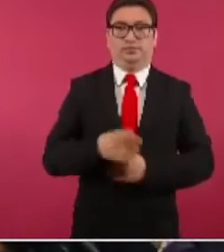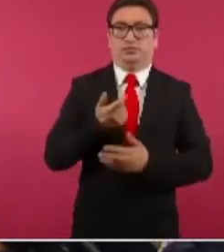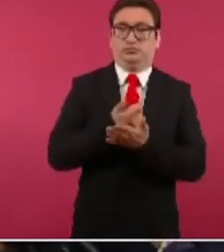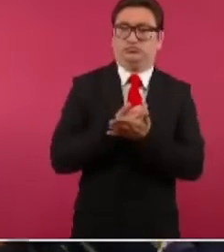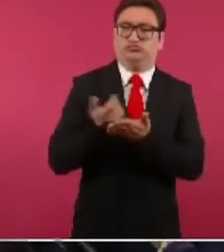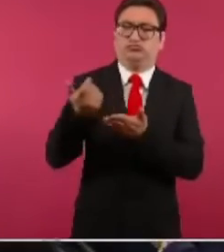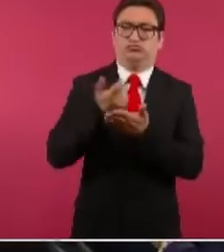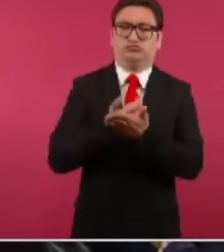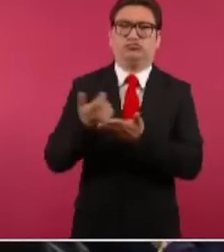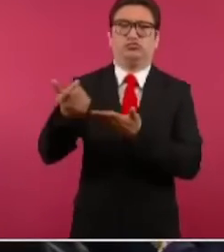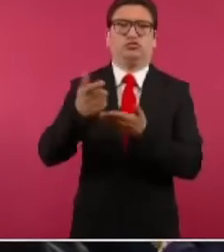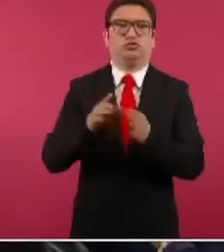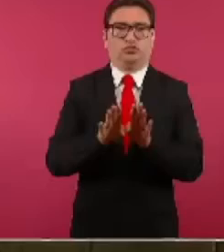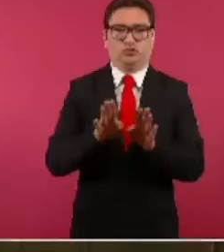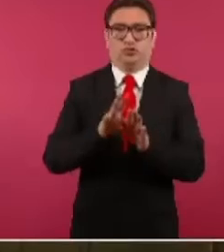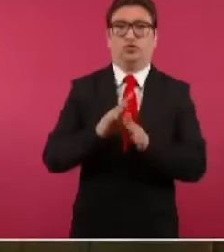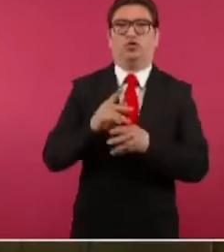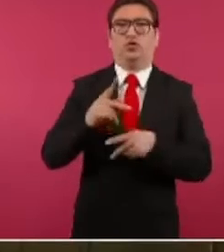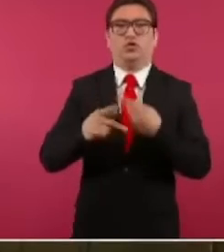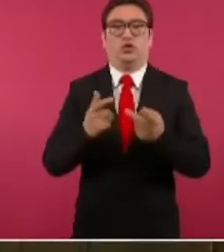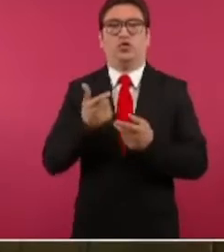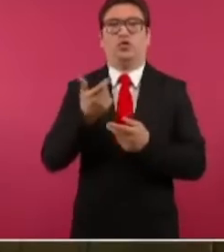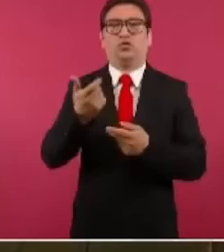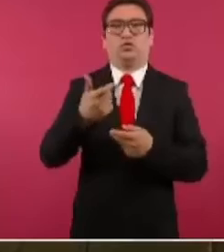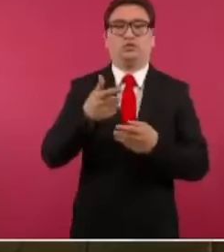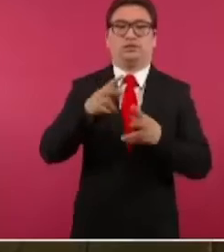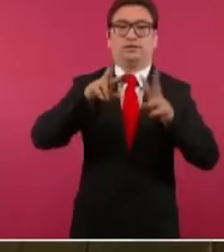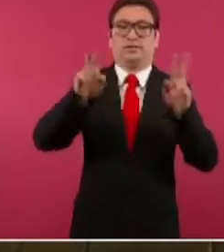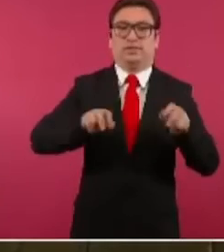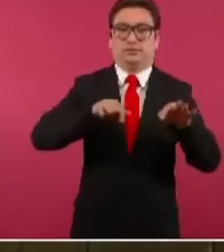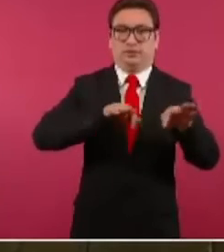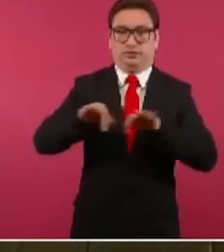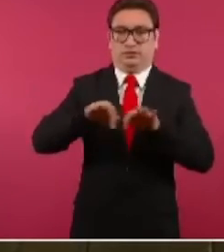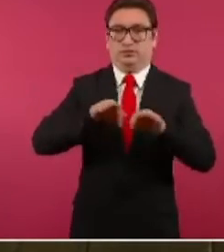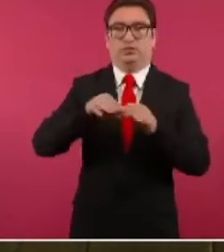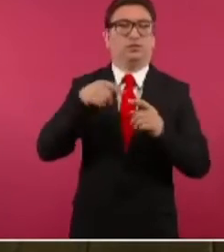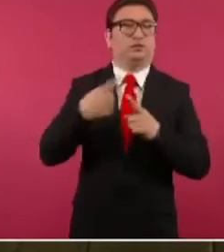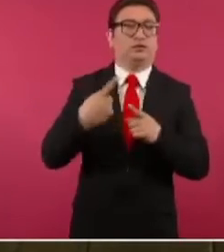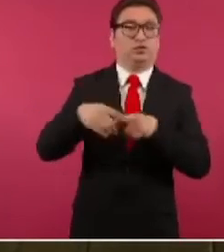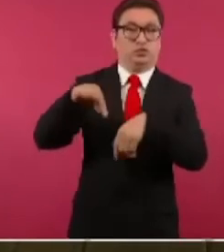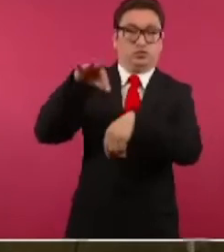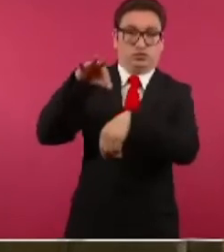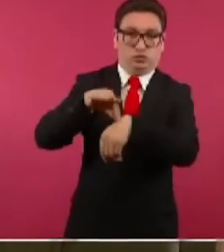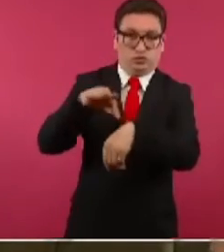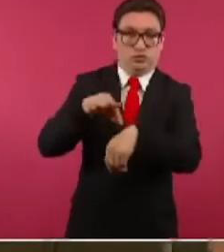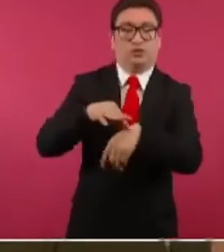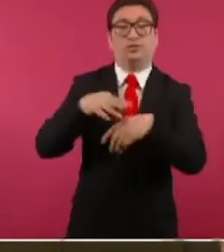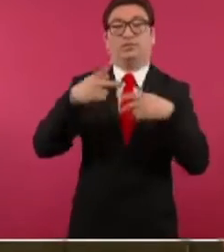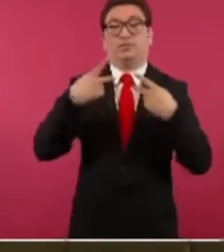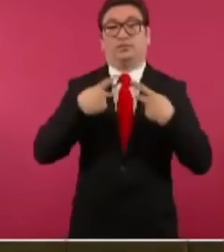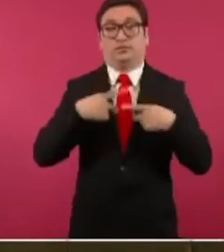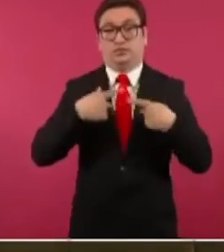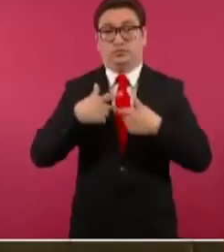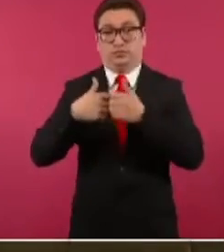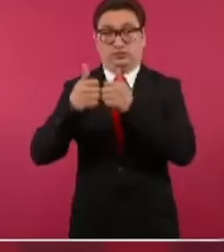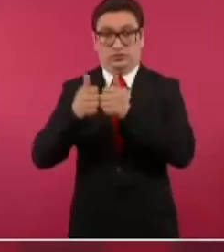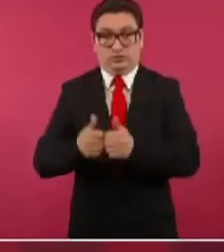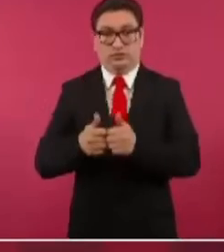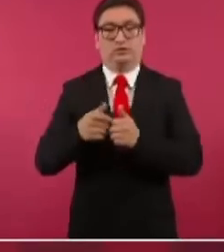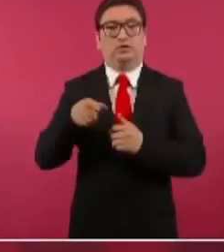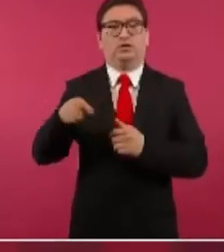salarios, prestaciones, la cuestión laboral de médicos, de residentes,